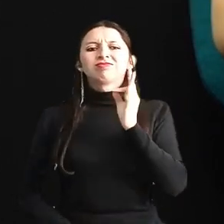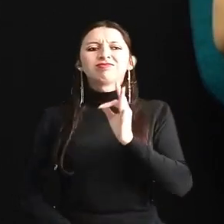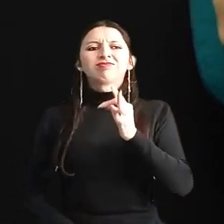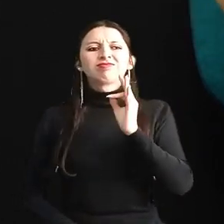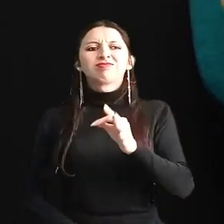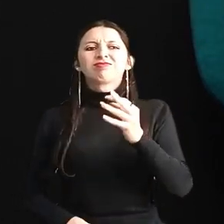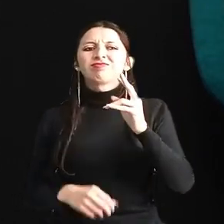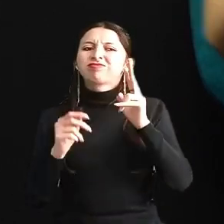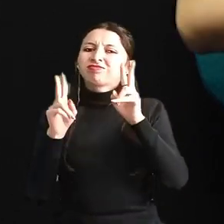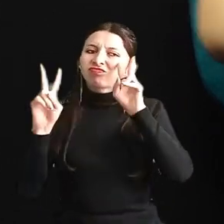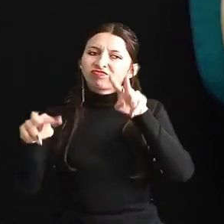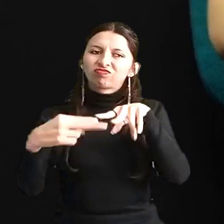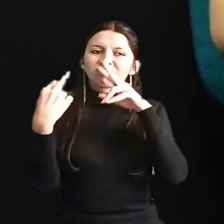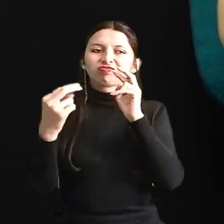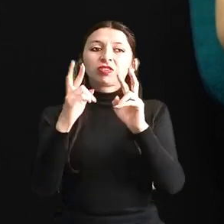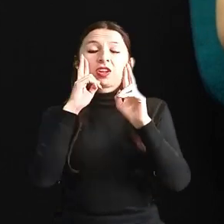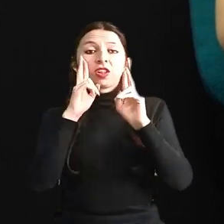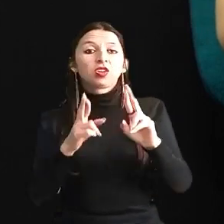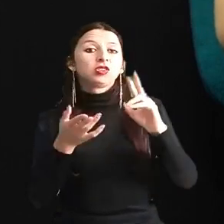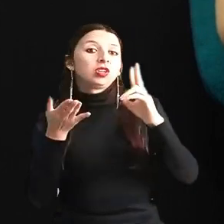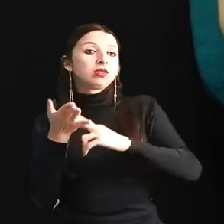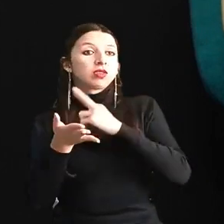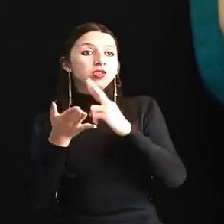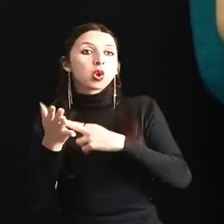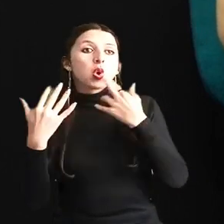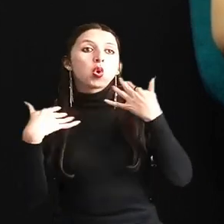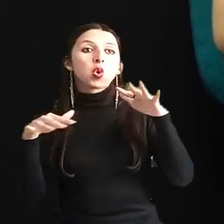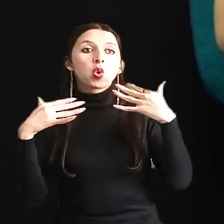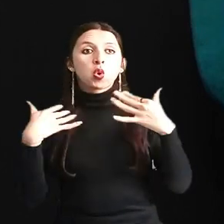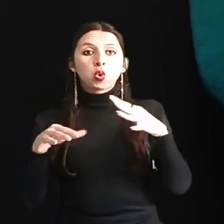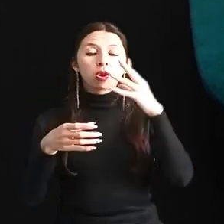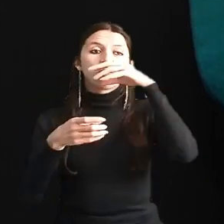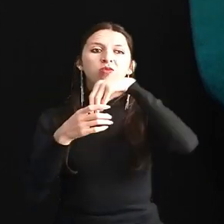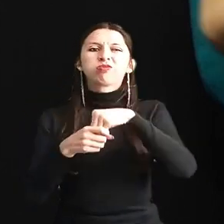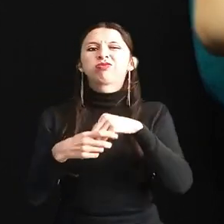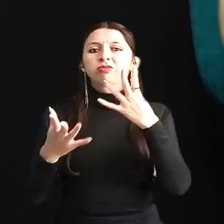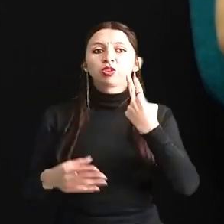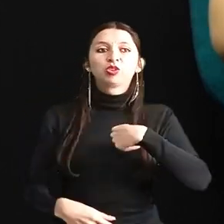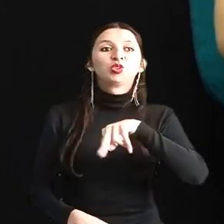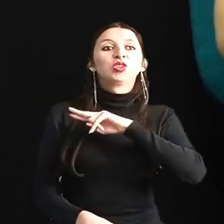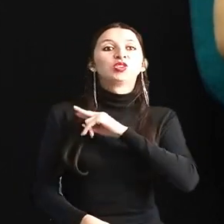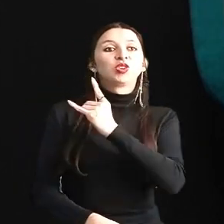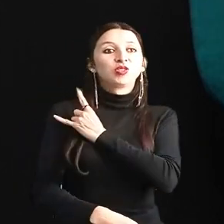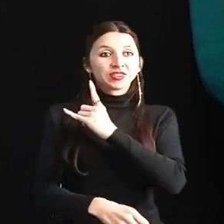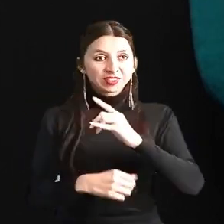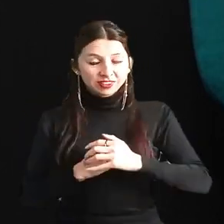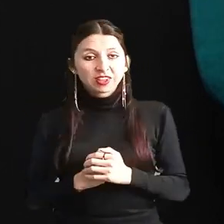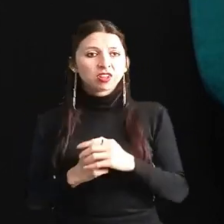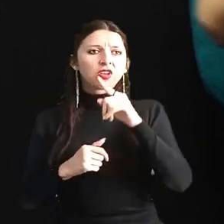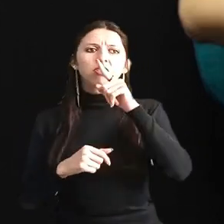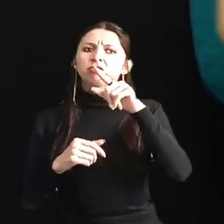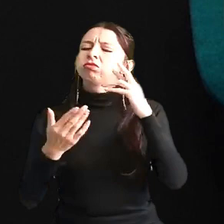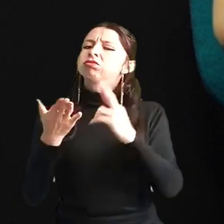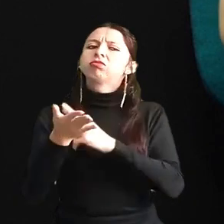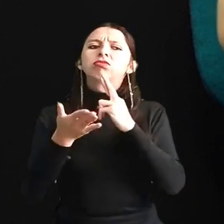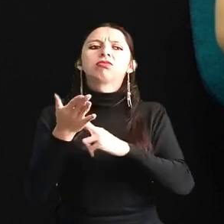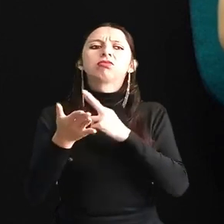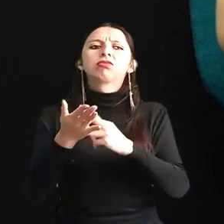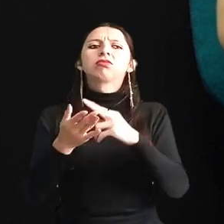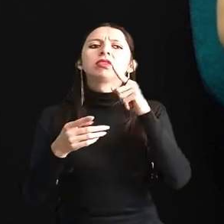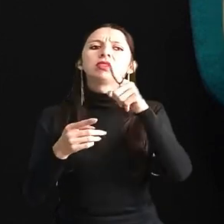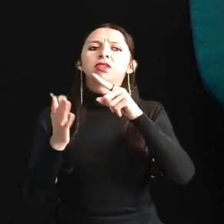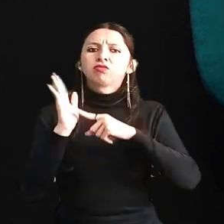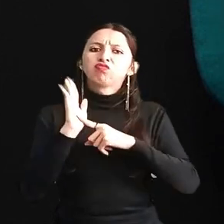esta temporada que sigue reconociendo la labor de las revistas que hacen parte de nuestra universidad ese instrumento que permite